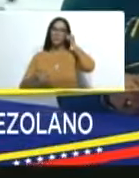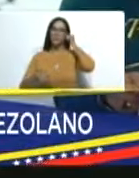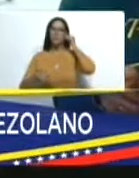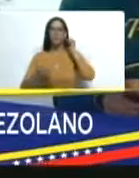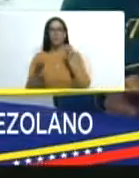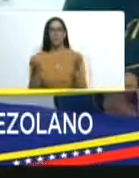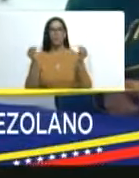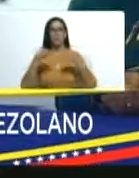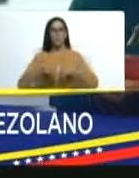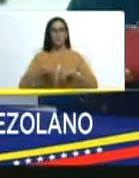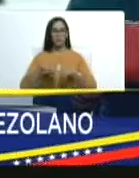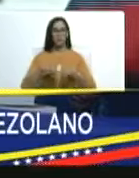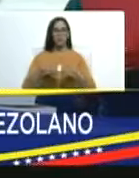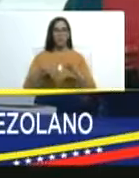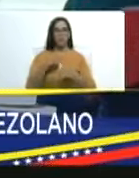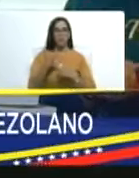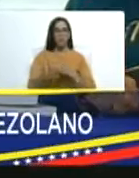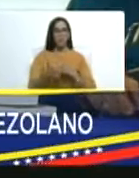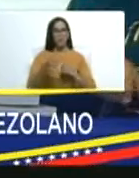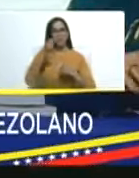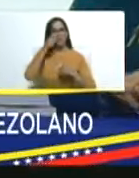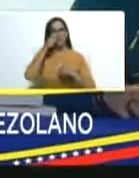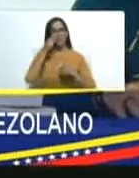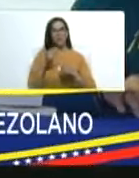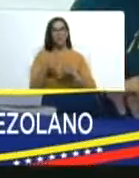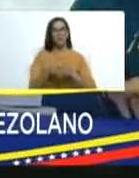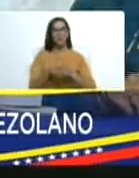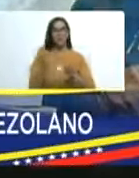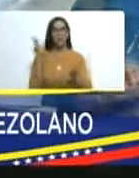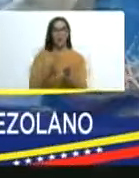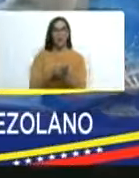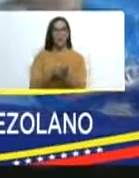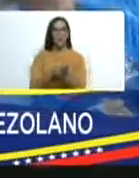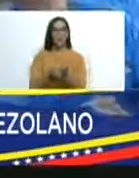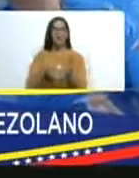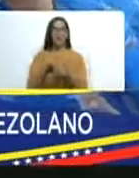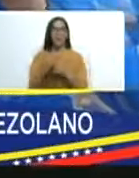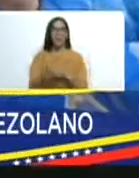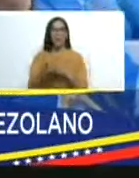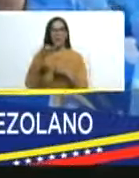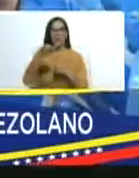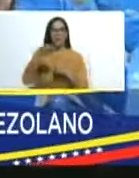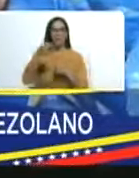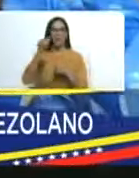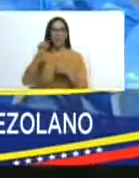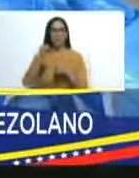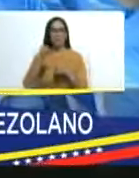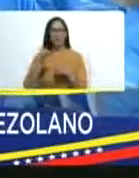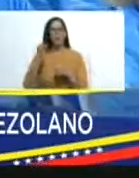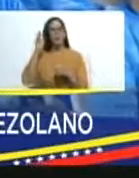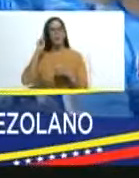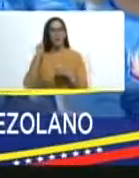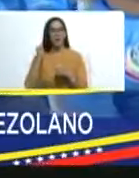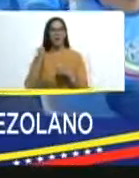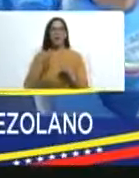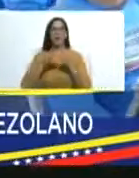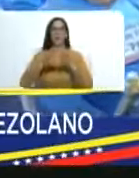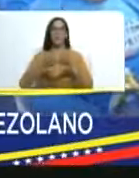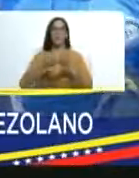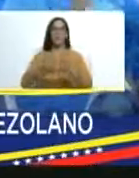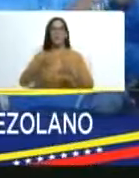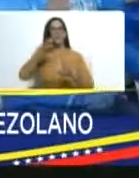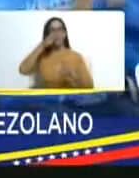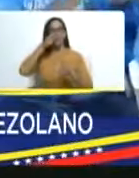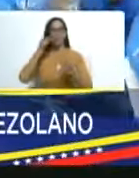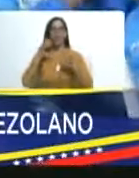de acuerdo con este plan de seguridad? Aprobado el plan de GPS para pesca segura,